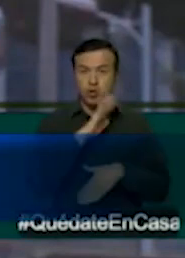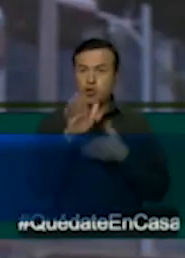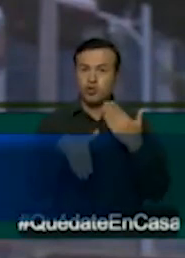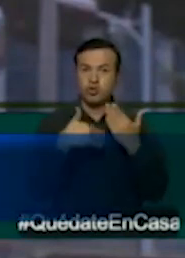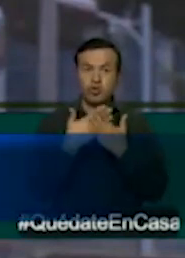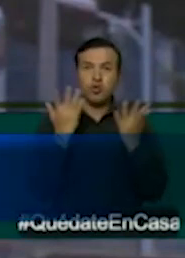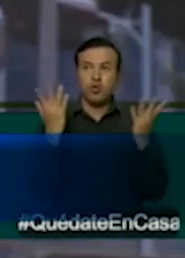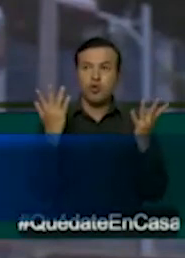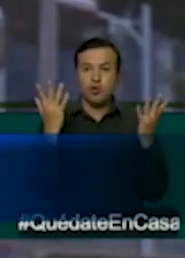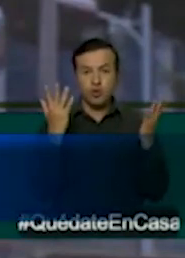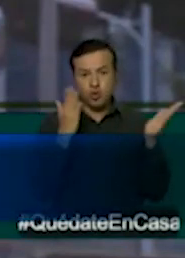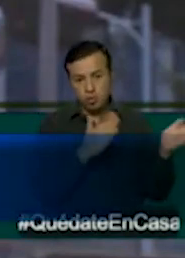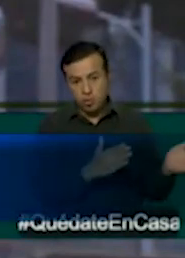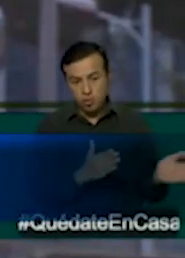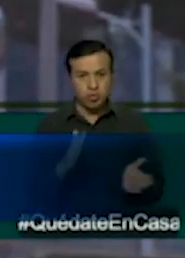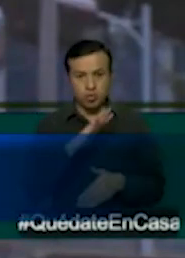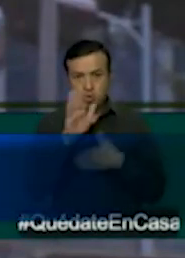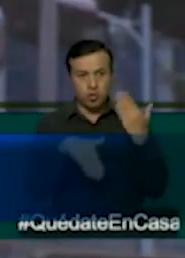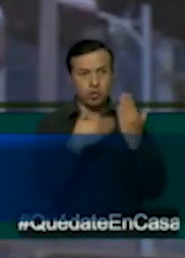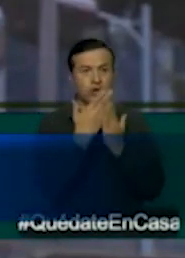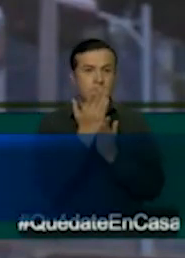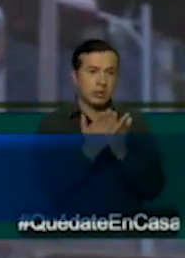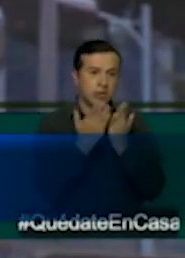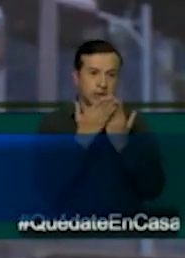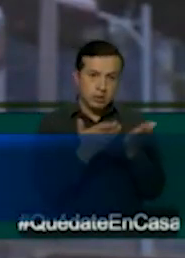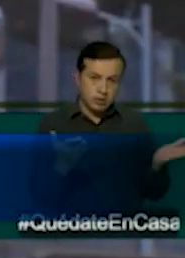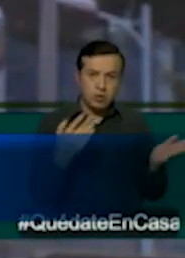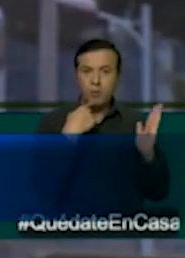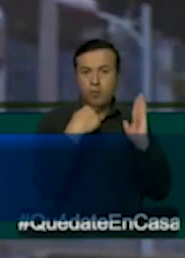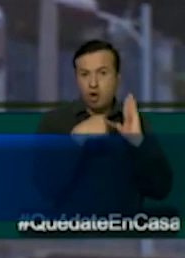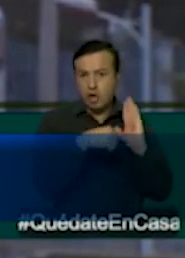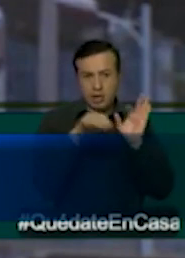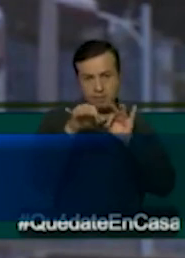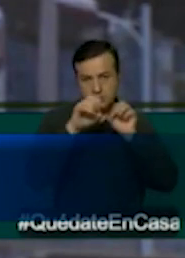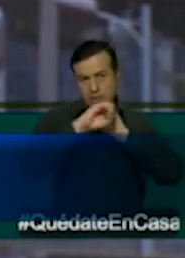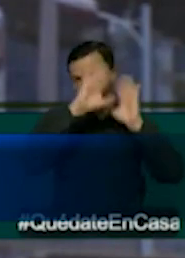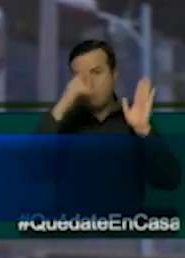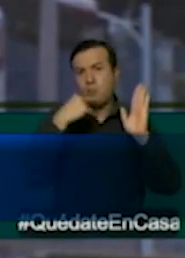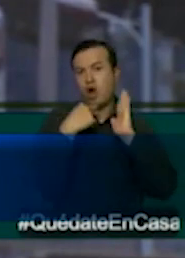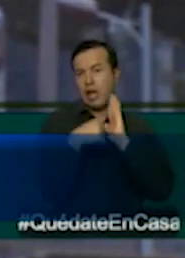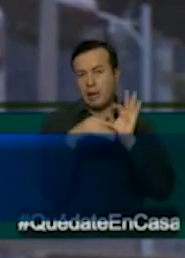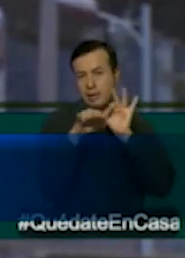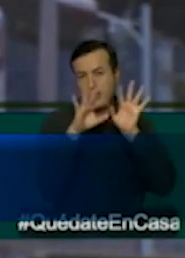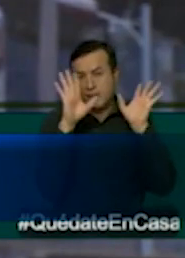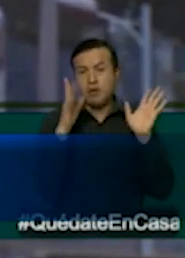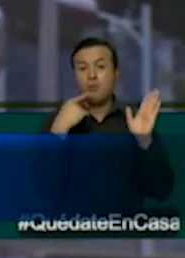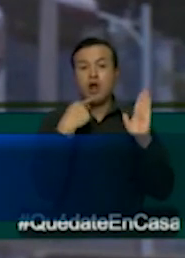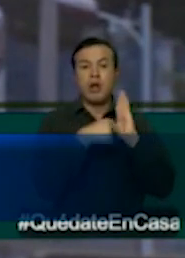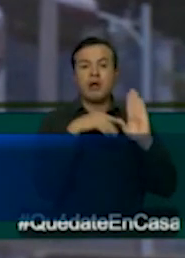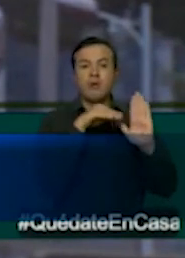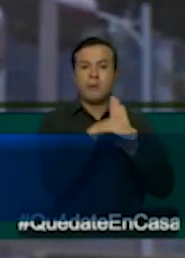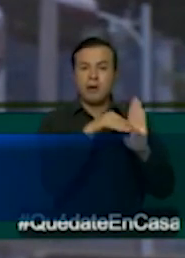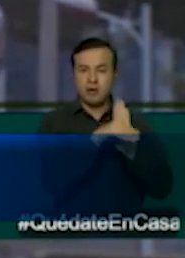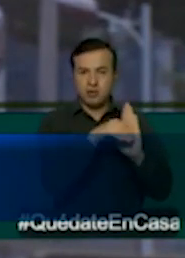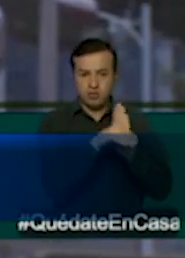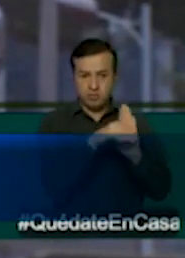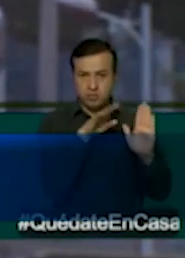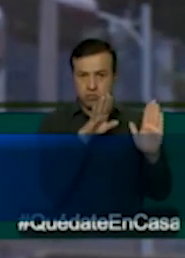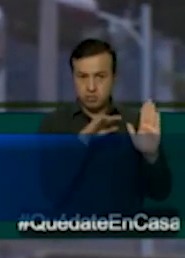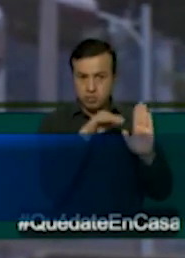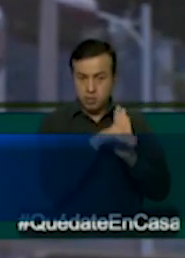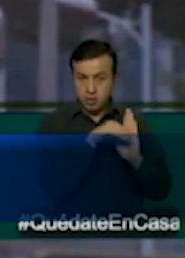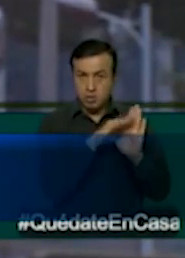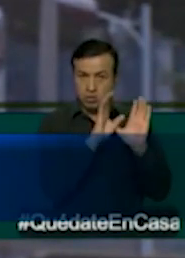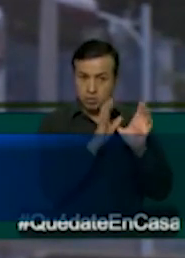toda la cadena de valor de esa actividad, todos los servicios complementarios. Permítanme poner un ejemplo con el sector financiero. De acuerdo. En el caso